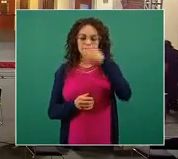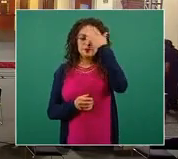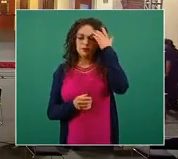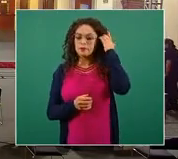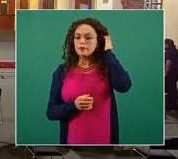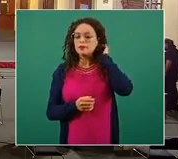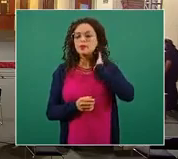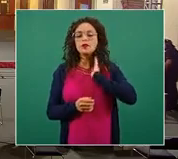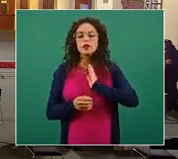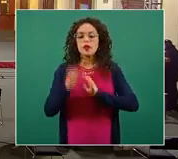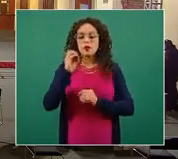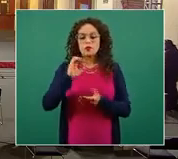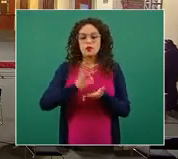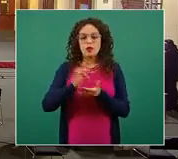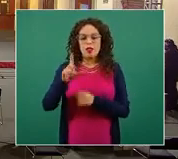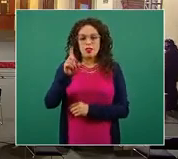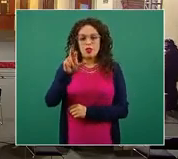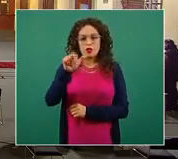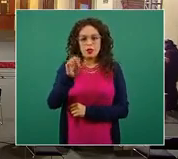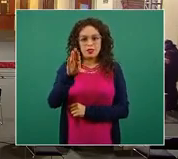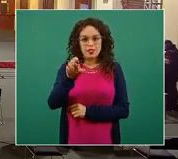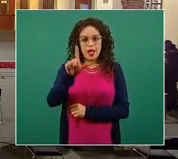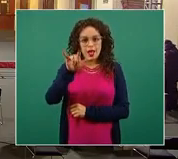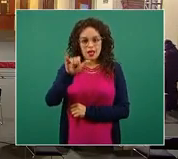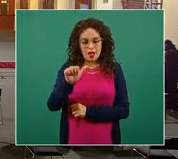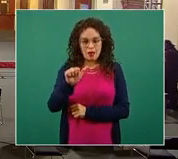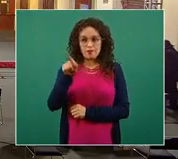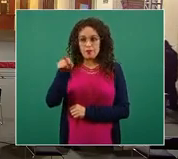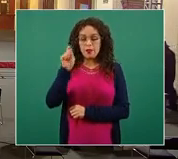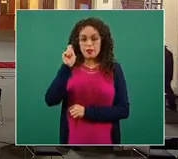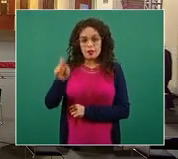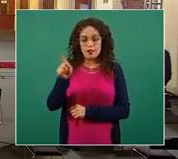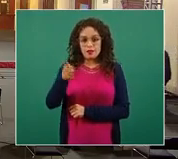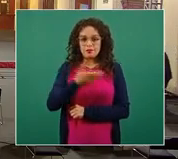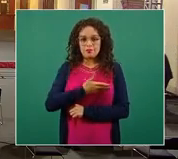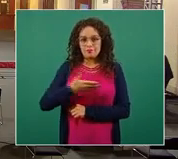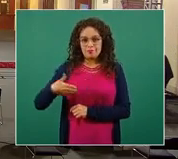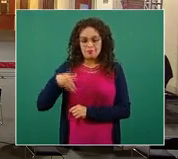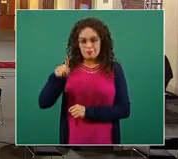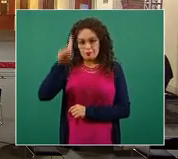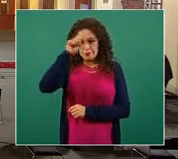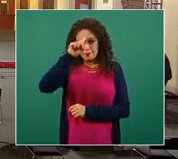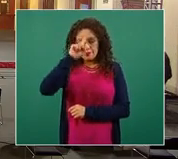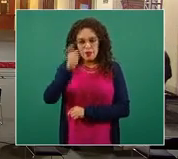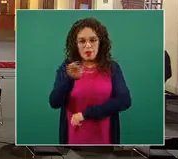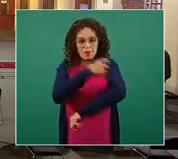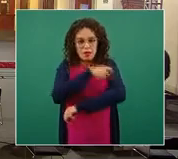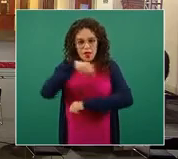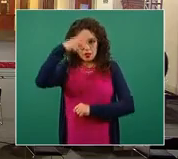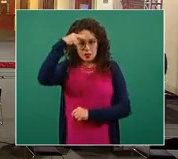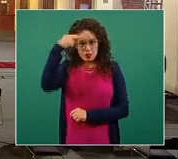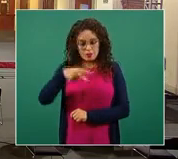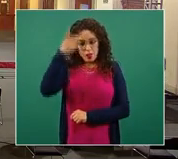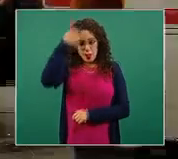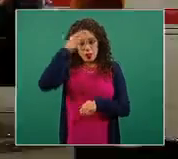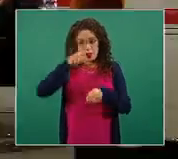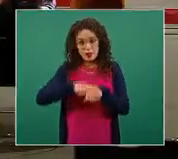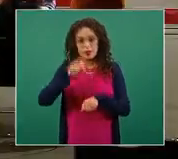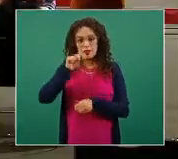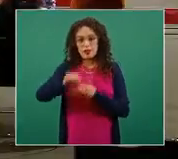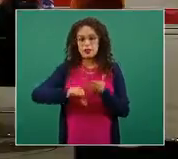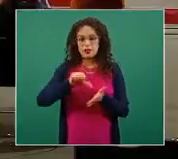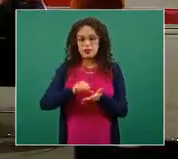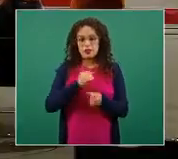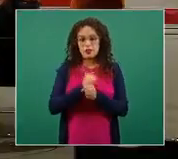gracias, doctora Celia Alpuch Aranda, presidenta del Grupo Técnico Asesor de Vacunación de México, directora del Centro de Investigación sobre Enfermedades